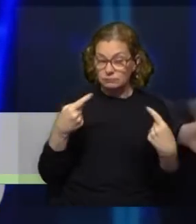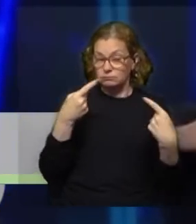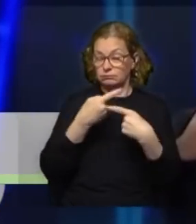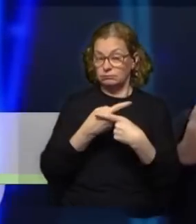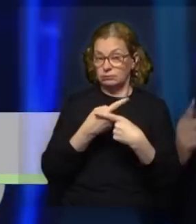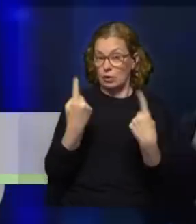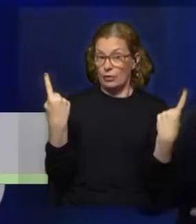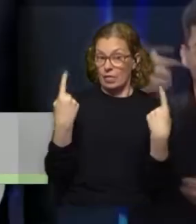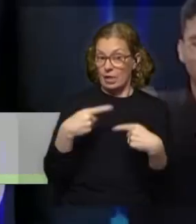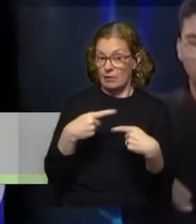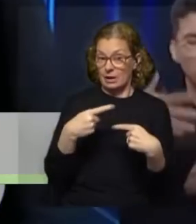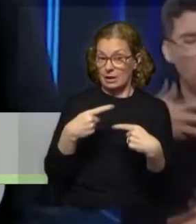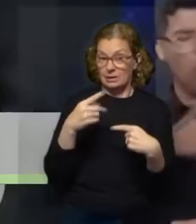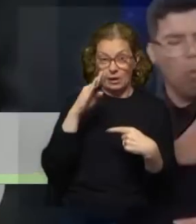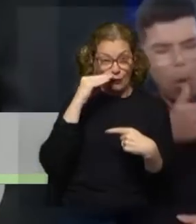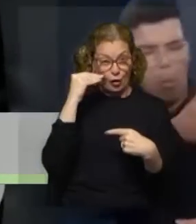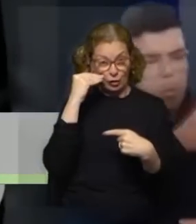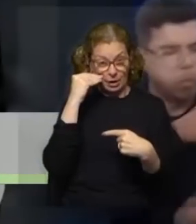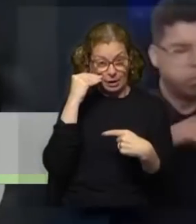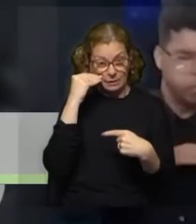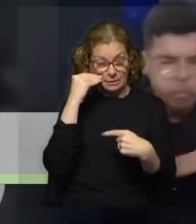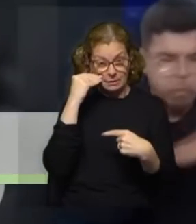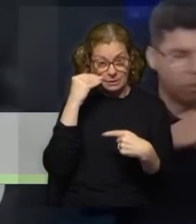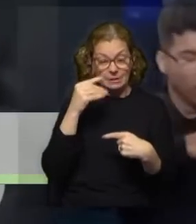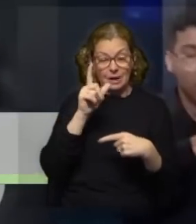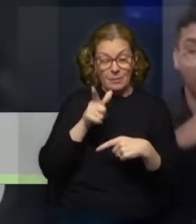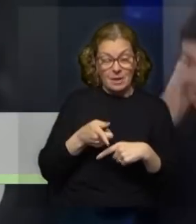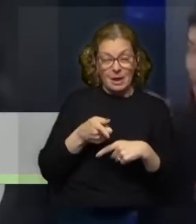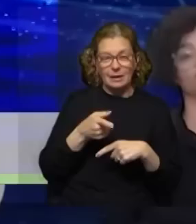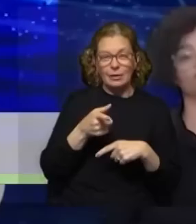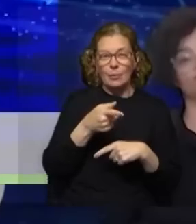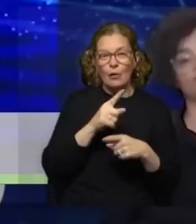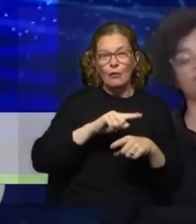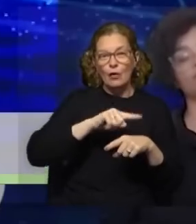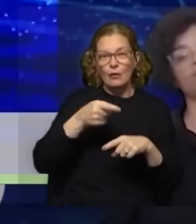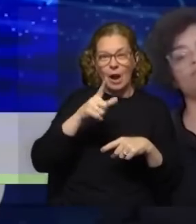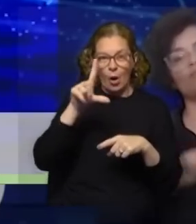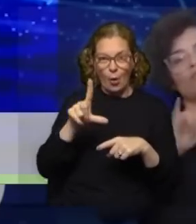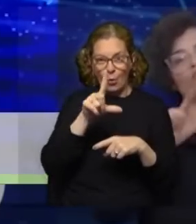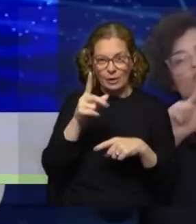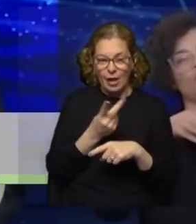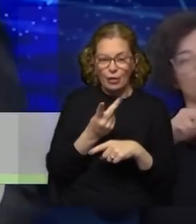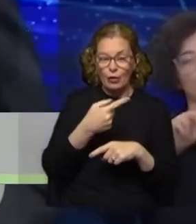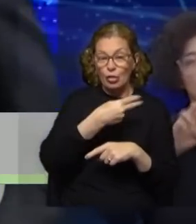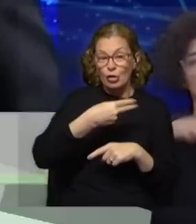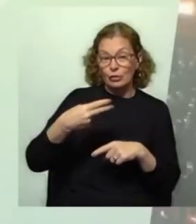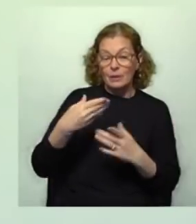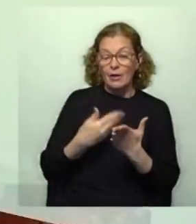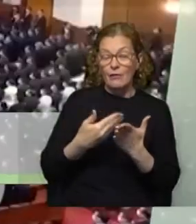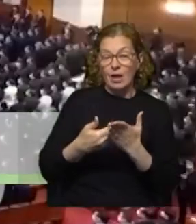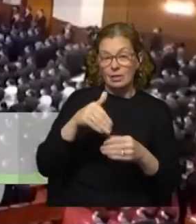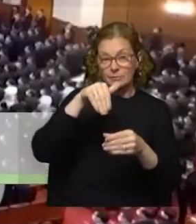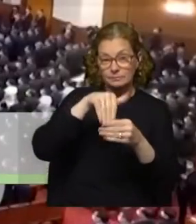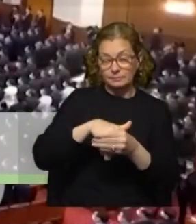y actual candidato Luis Ignacio Lula da Silva y el actual mandatario y candidato a la reelección Yair bolsonaro a dos semanas del balotaje